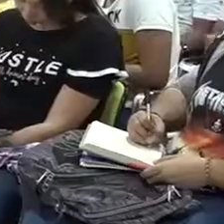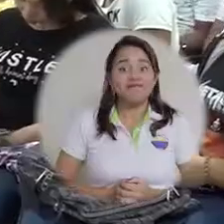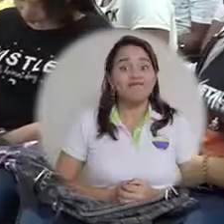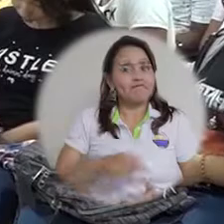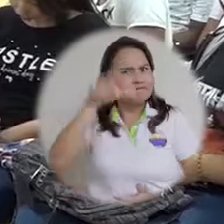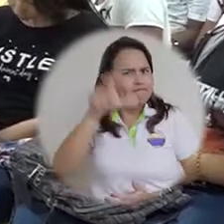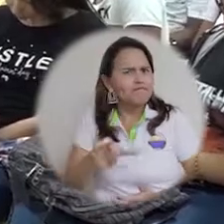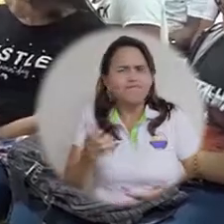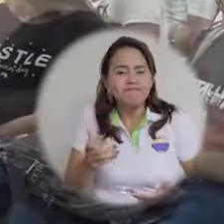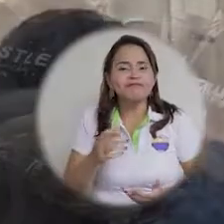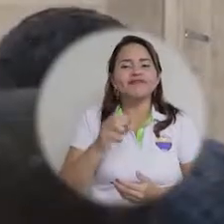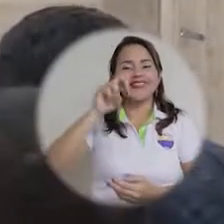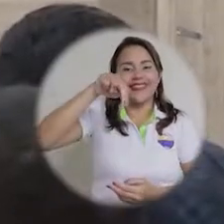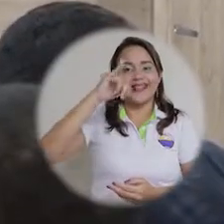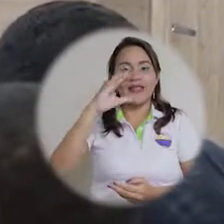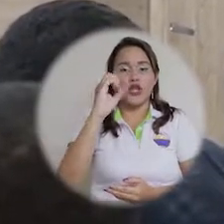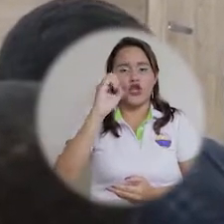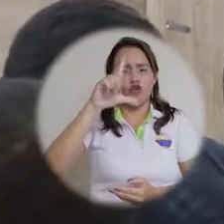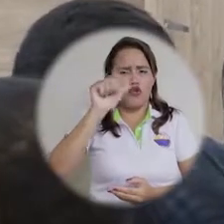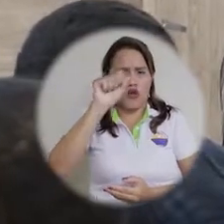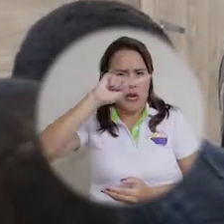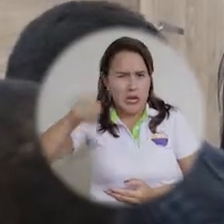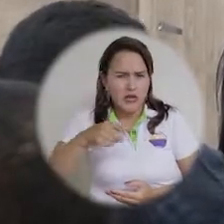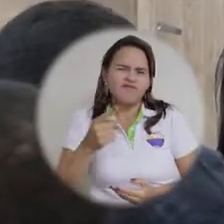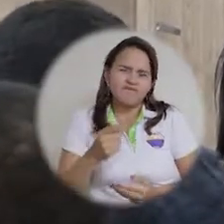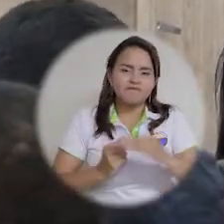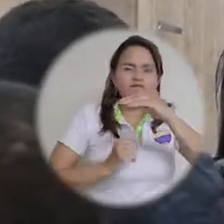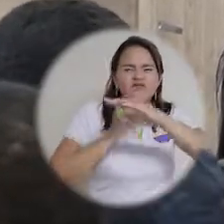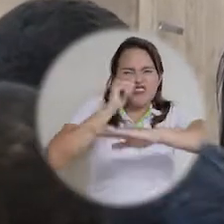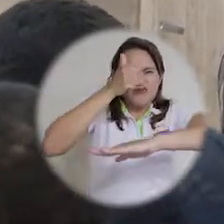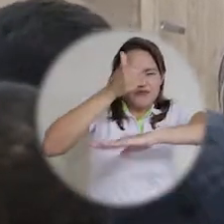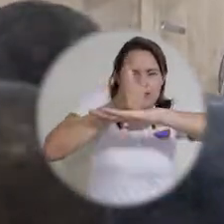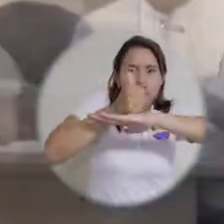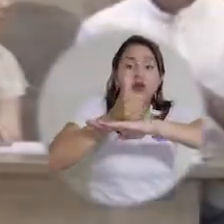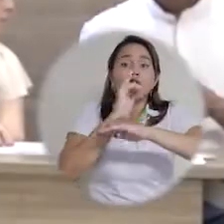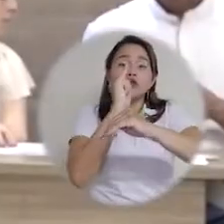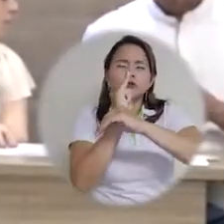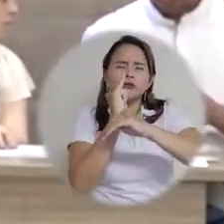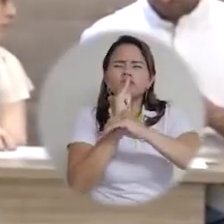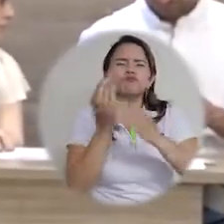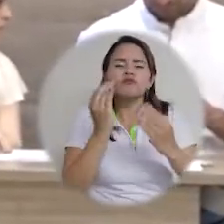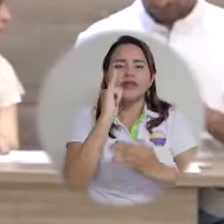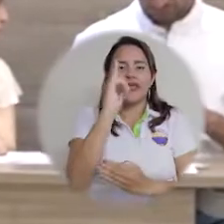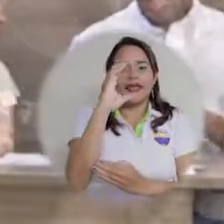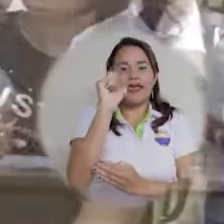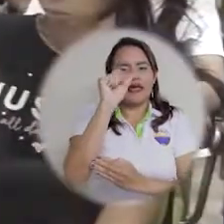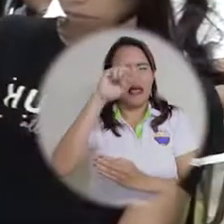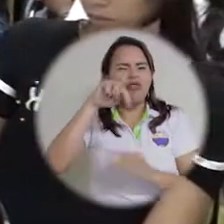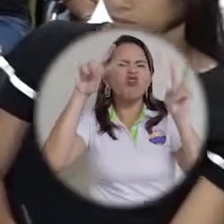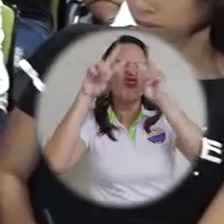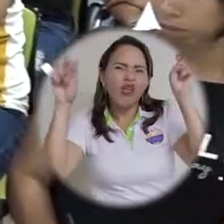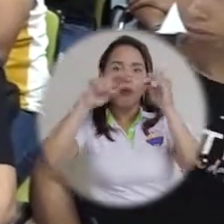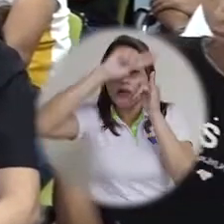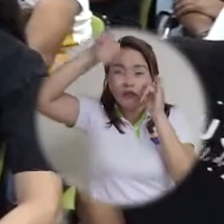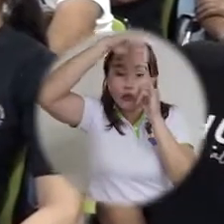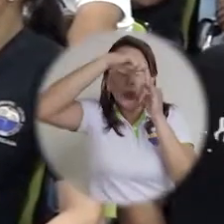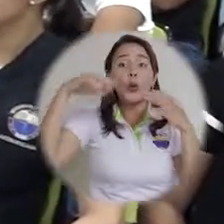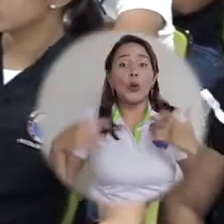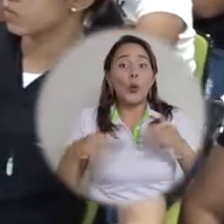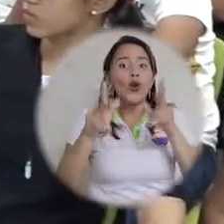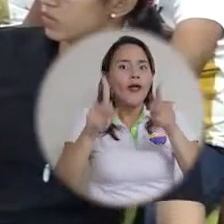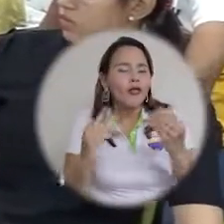El antropólogo Nicolás Loaiza Díaz, director del Instituto Colombiano de Antropología e Historia, ICAN, compartió con los estudiantes del